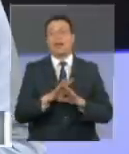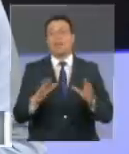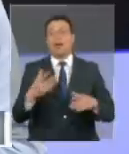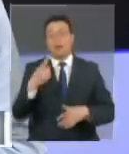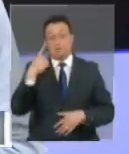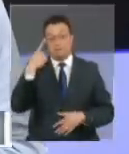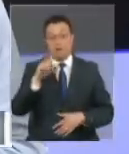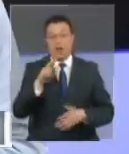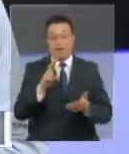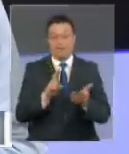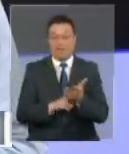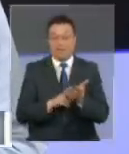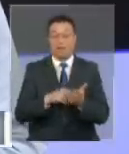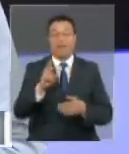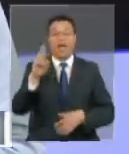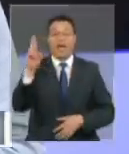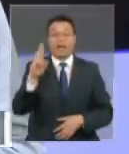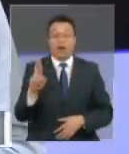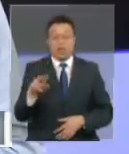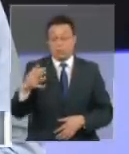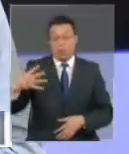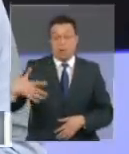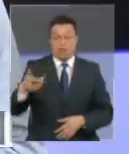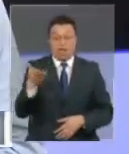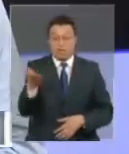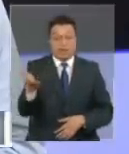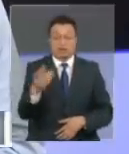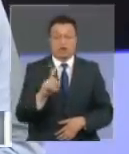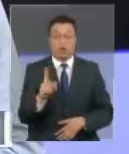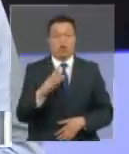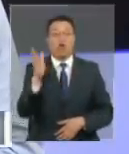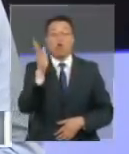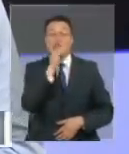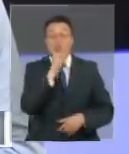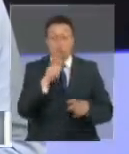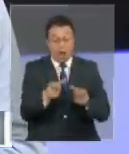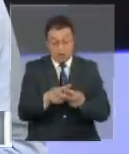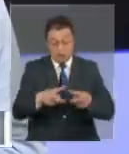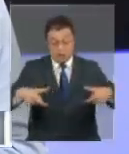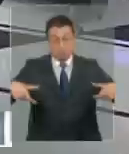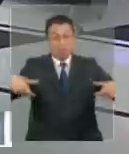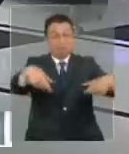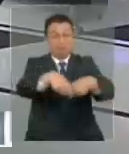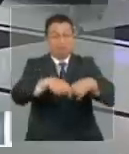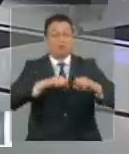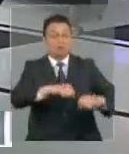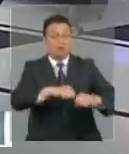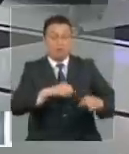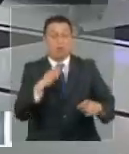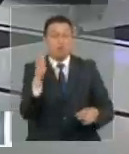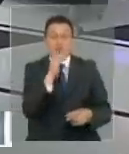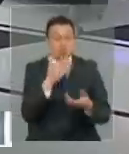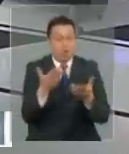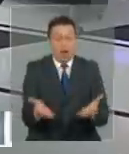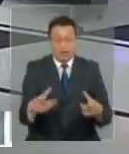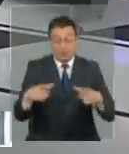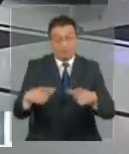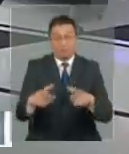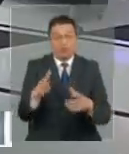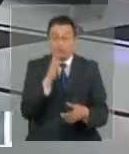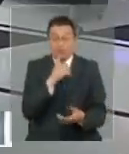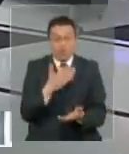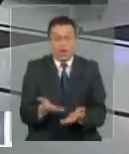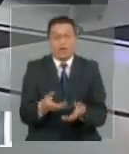verdad es que para efectos de Recoleta no tiene mayor sentido esta ordenanza que se ha aprobado. La verdad es que si